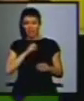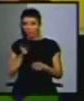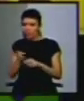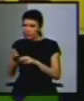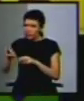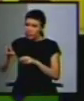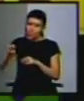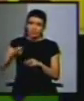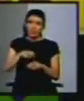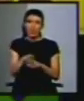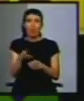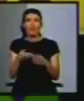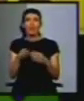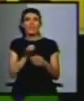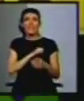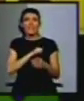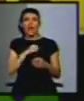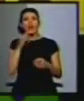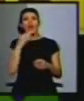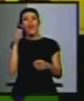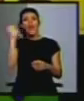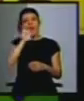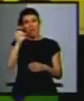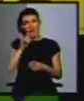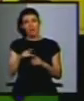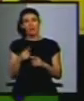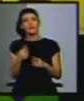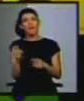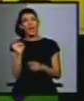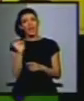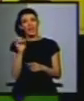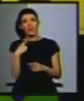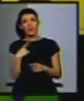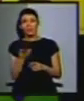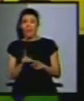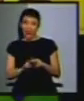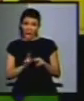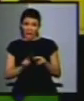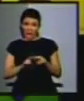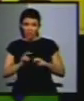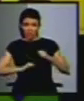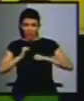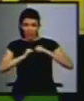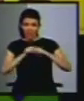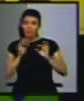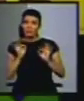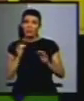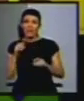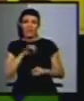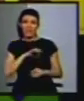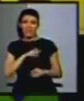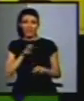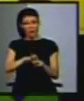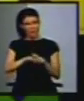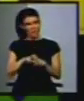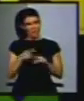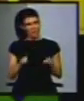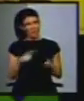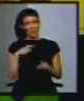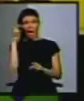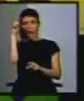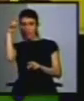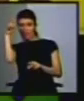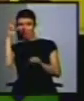enero. Fueron fabricados conforme al tamaño y necesidades de los chilenos. Escuchen, tienen asientos diferentes, cámaras de vigilancia que sí